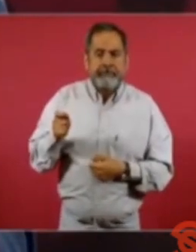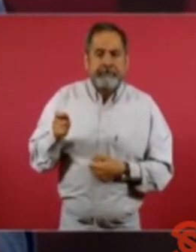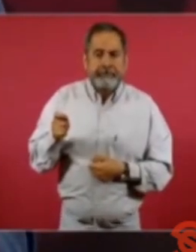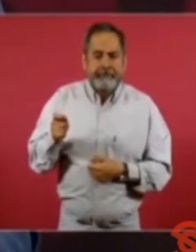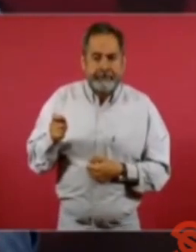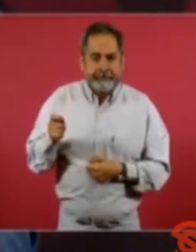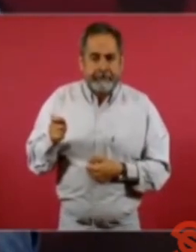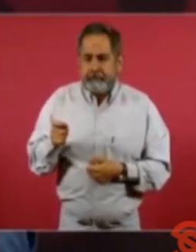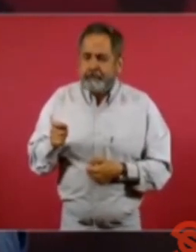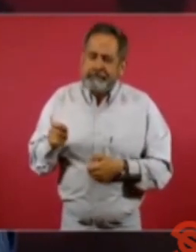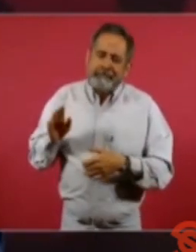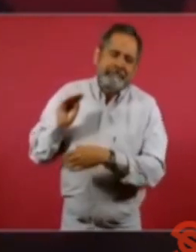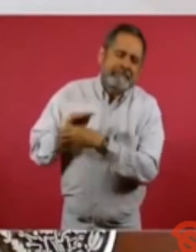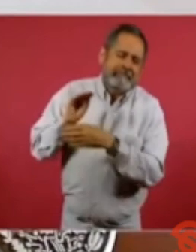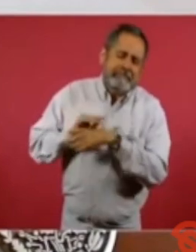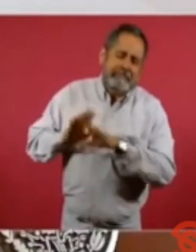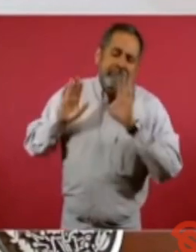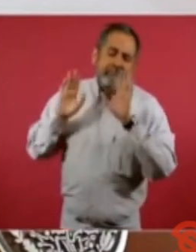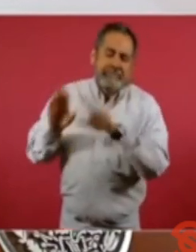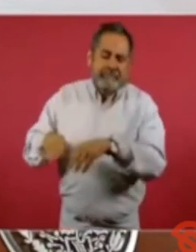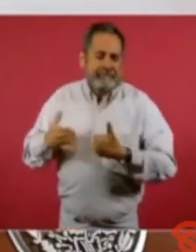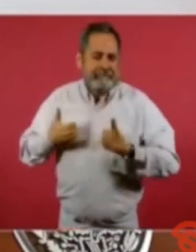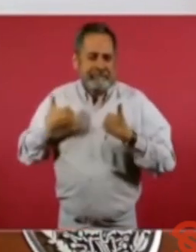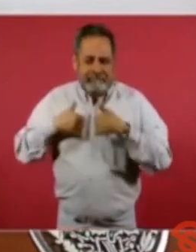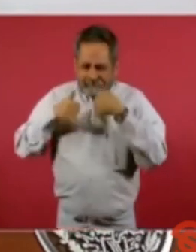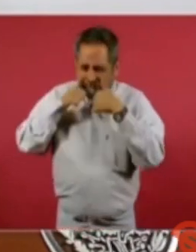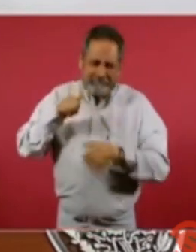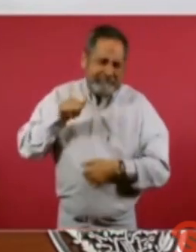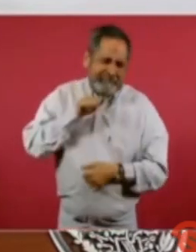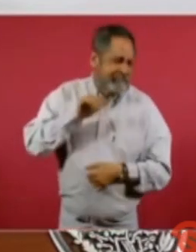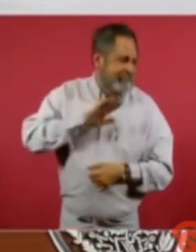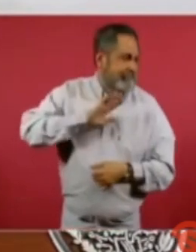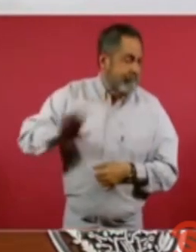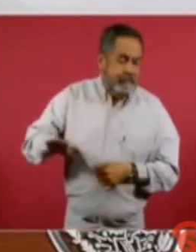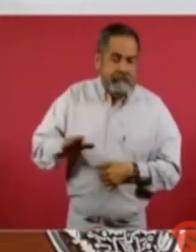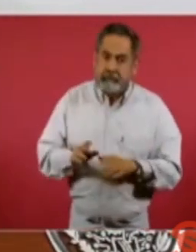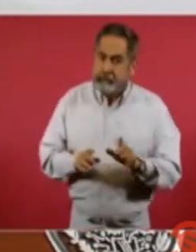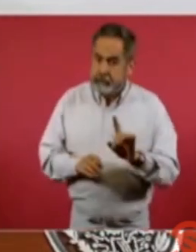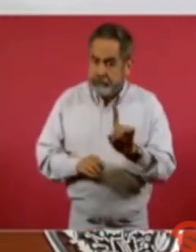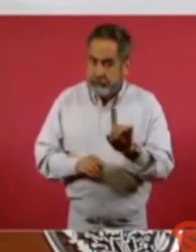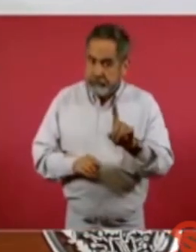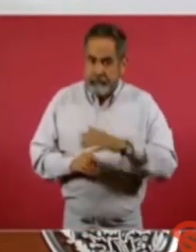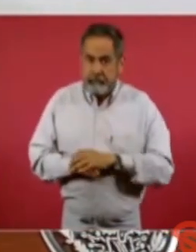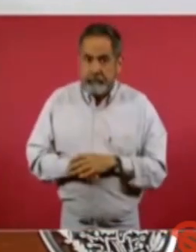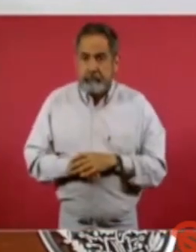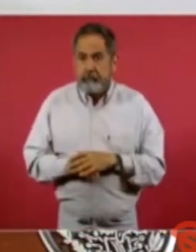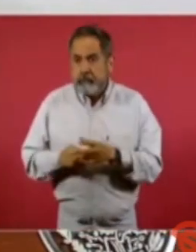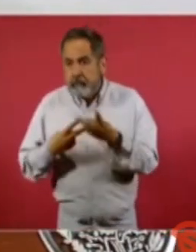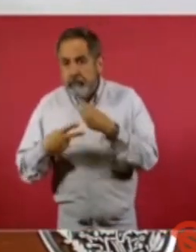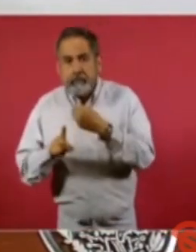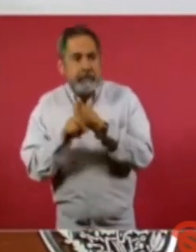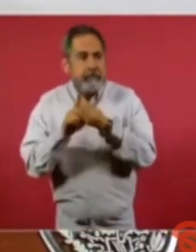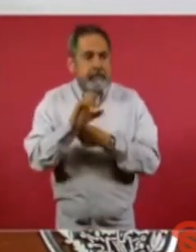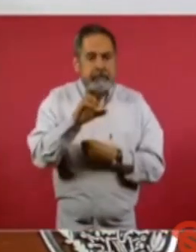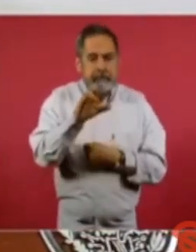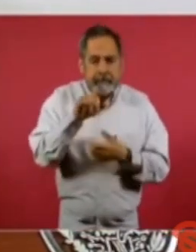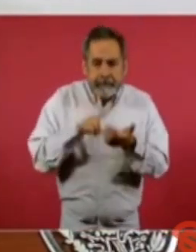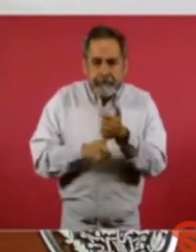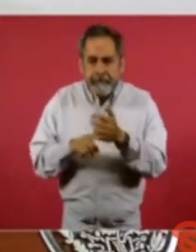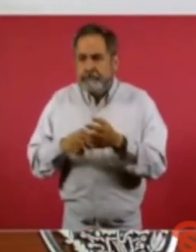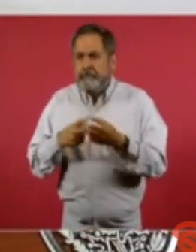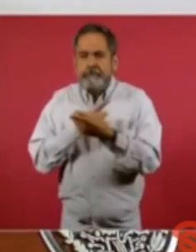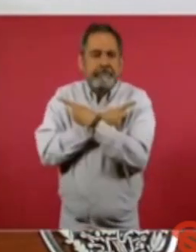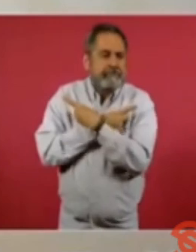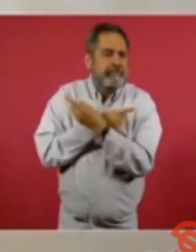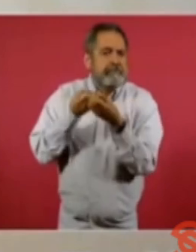no atendemos esto, y por crisis, por pérdida de valores,